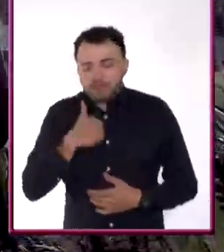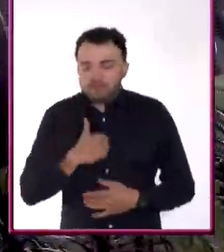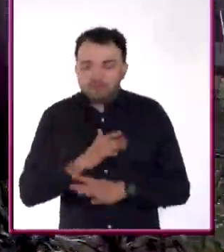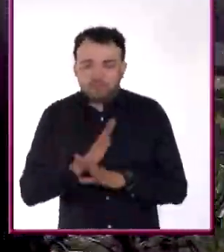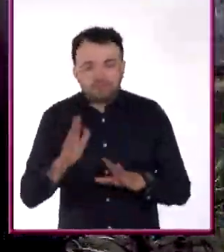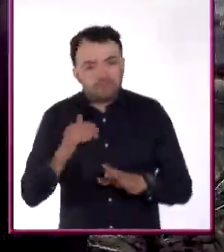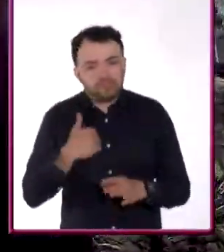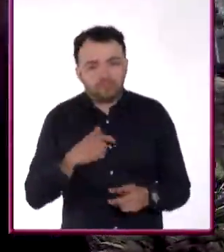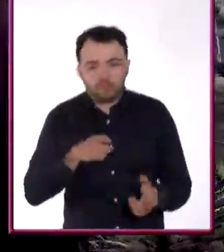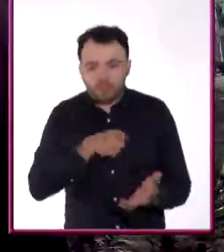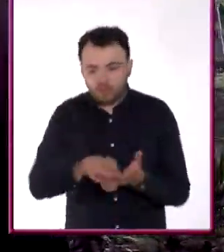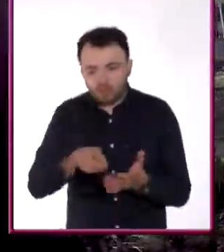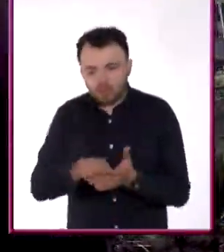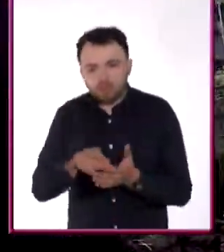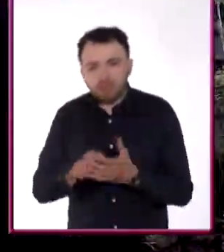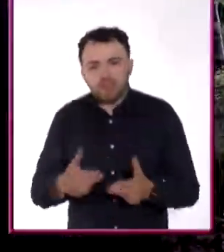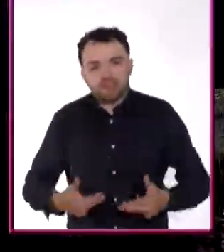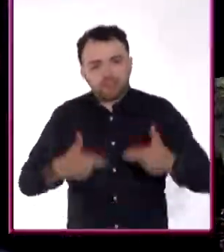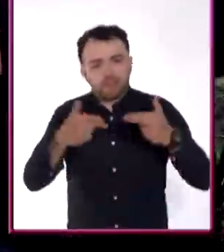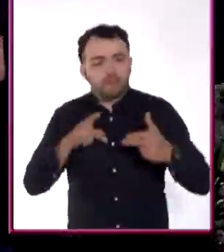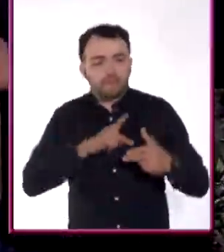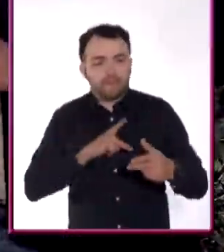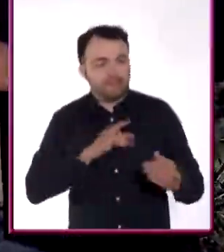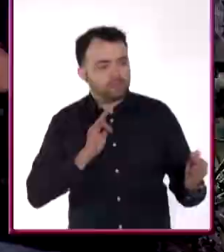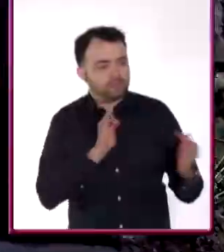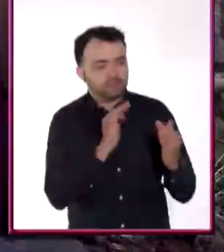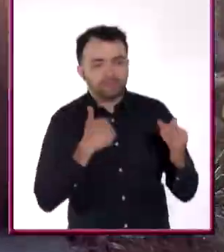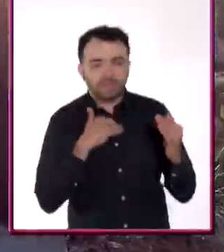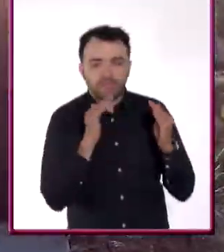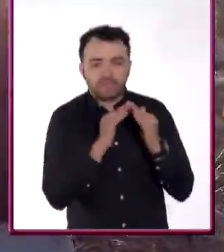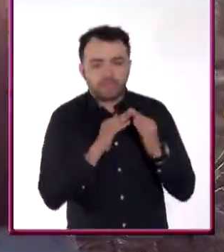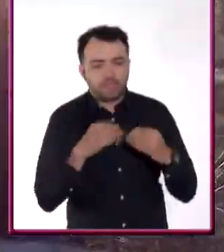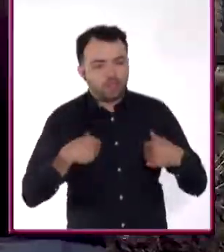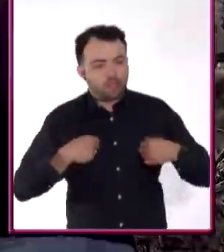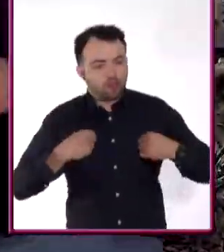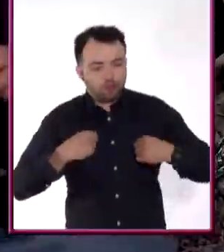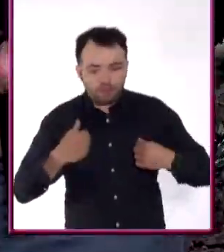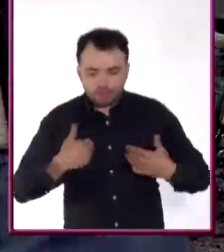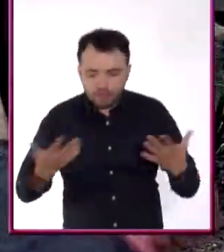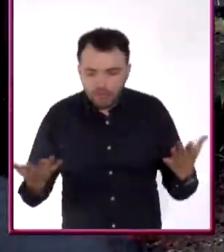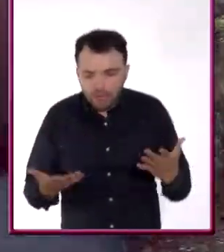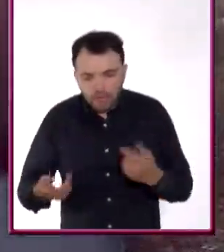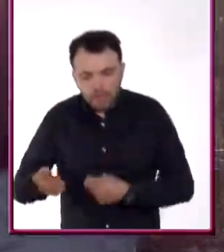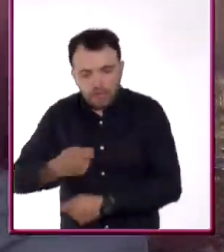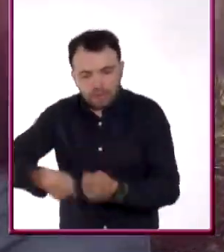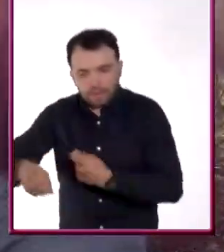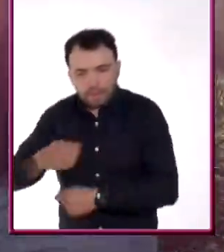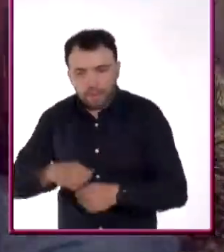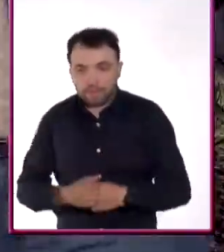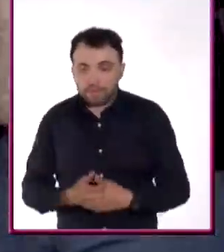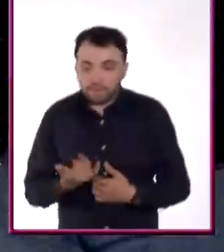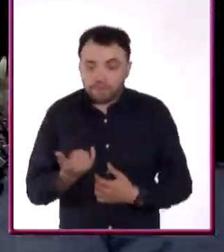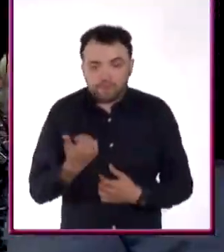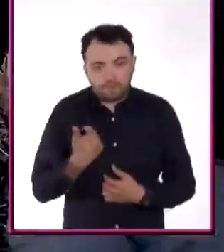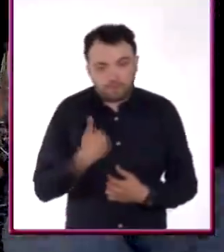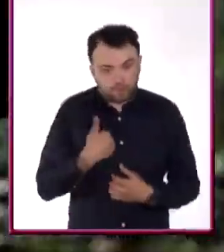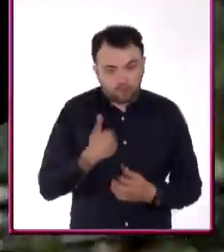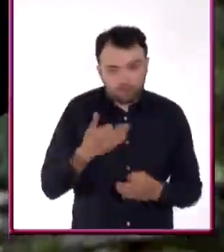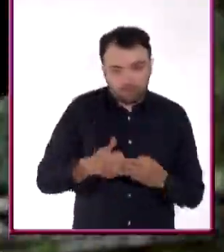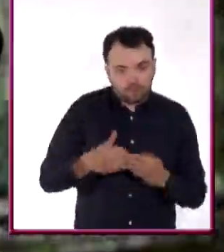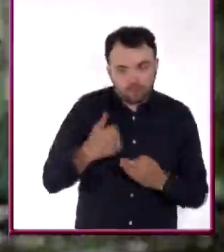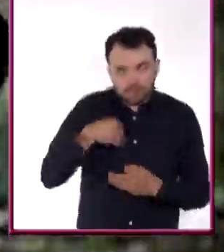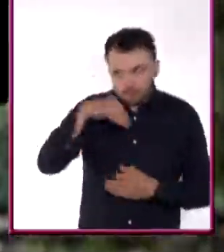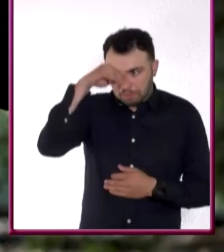en negocios de mi barrio. Voy a reparar mi ropa y cada compra que haga la voy a meditar. Oye, yo también, ¿eh? Y prometo comprar menos